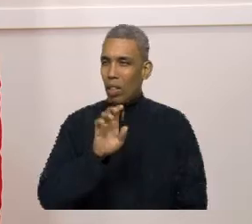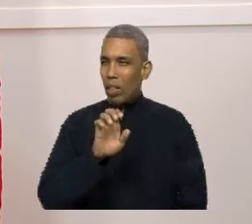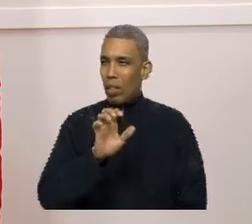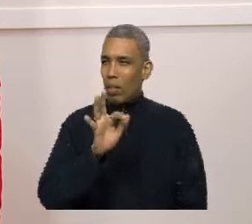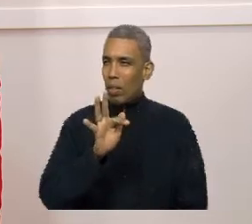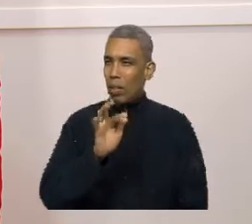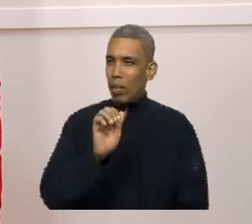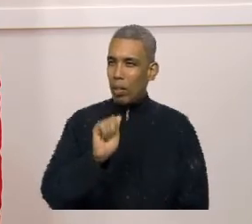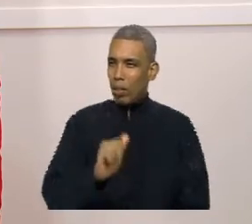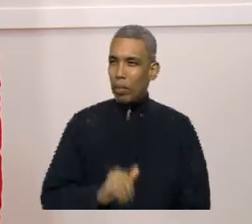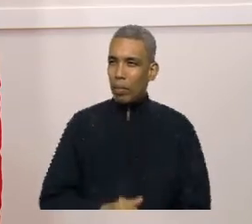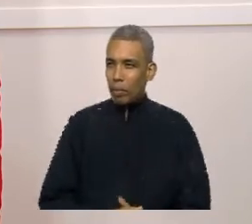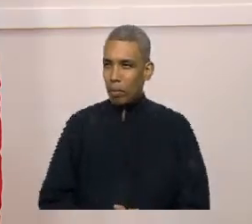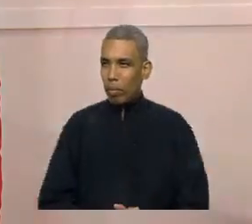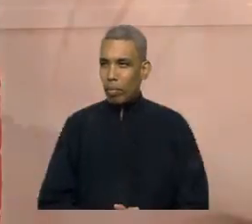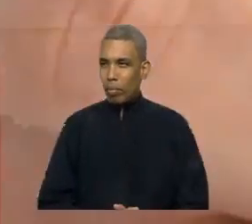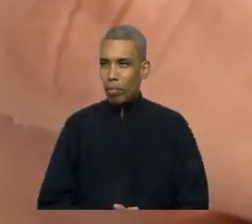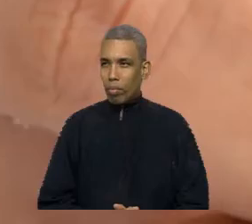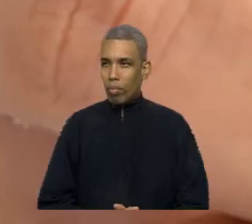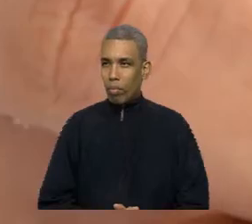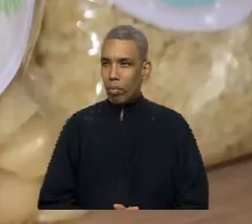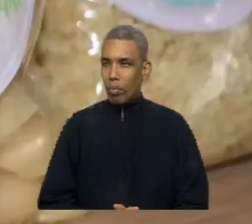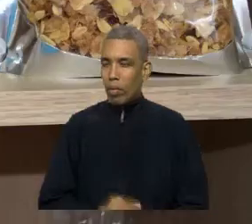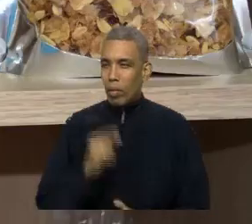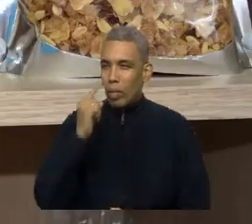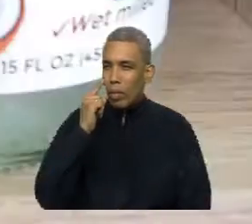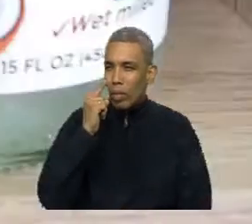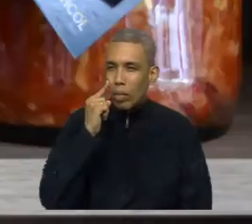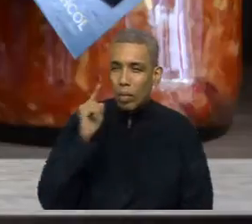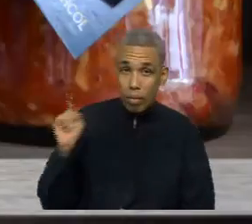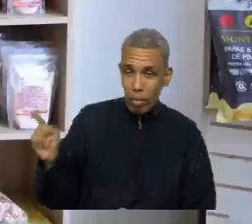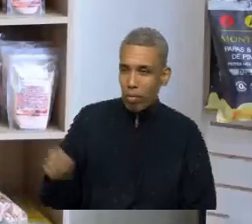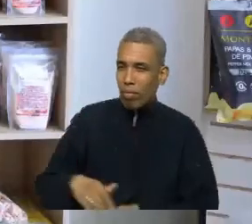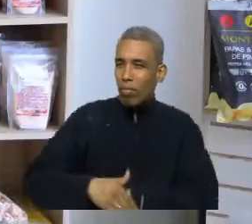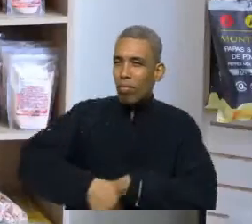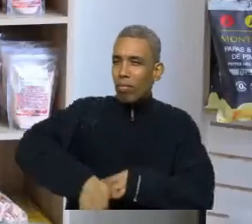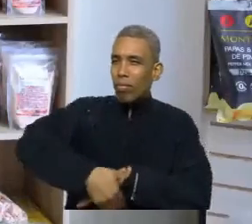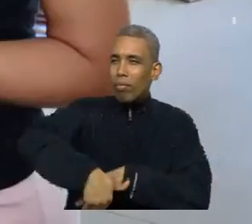48-1885, local 1. Queda unos pasos antes del Parque del